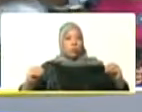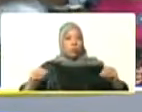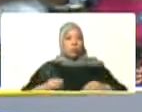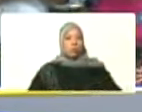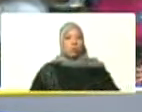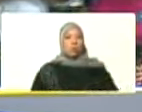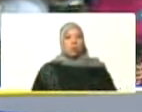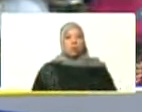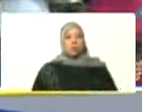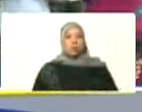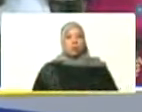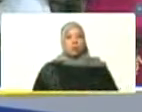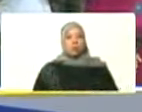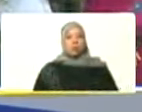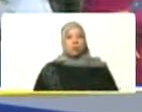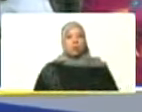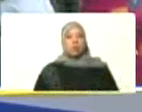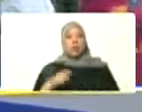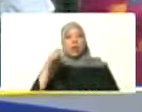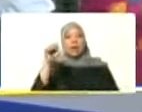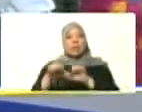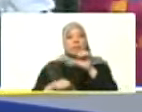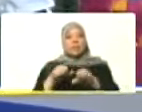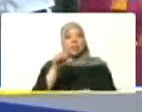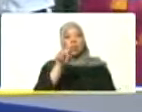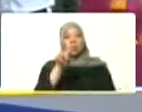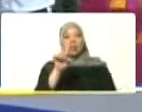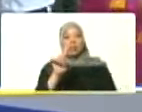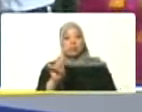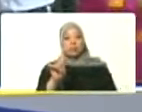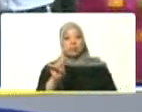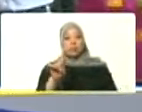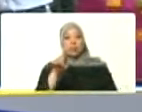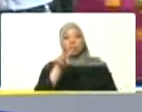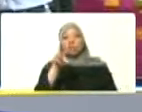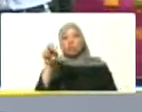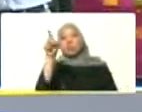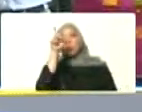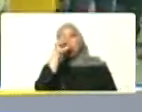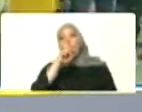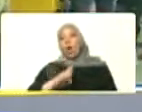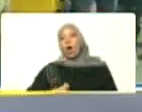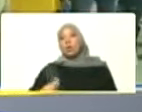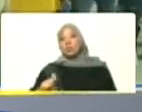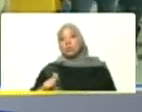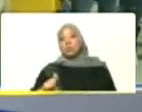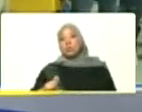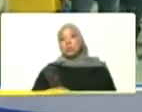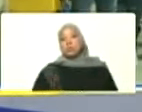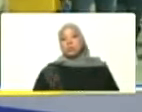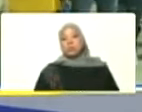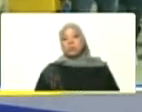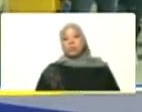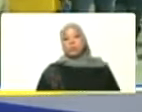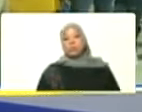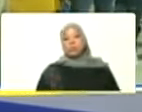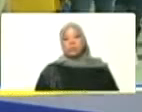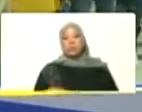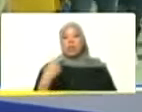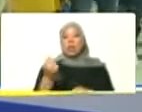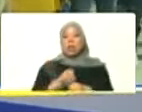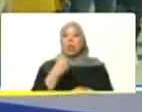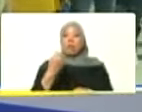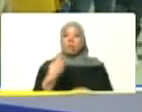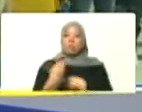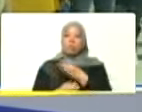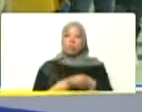Venezuela, y es el siglo XXI, a 200 años de la más grande obra que se haya